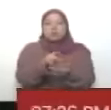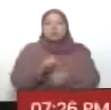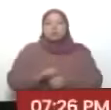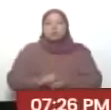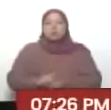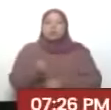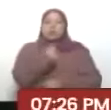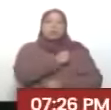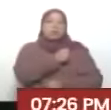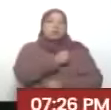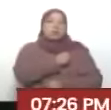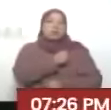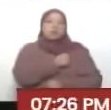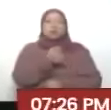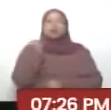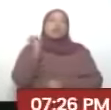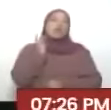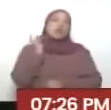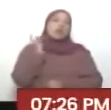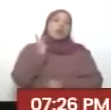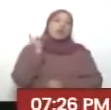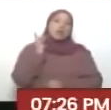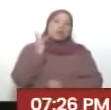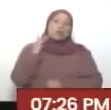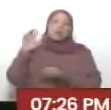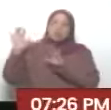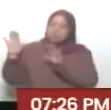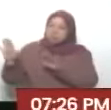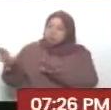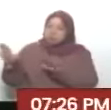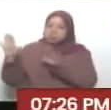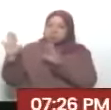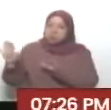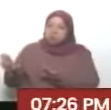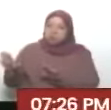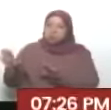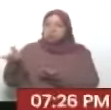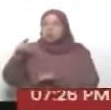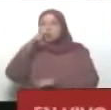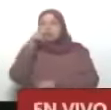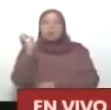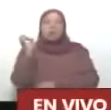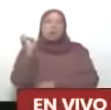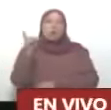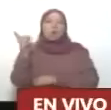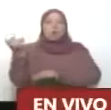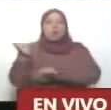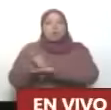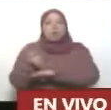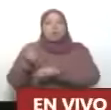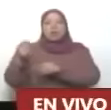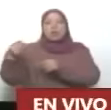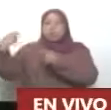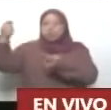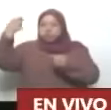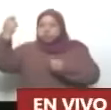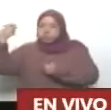los católicos, los evangélicos, los musulmanes, los anglicanos, los